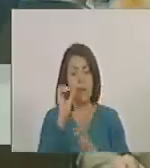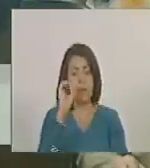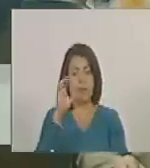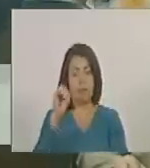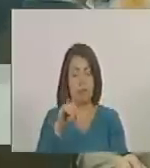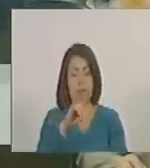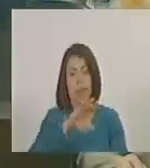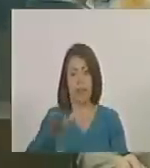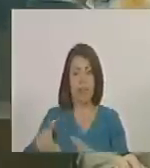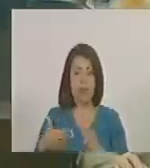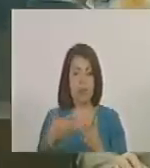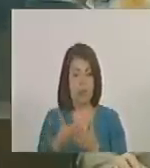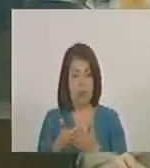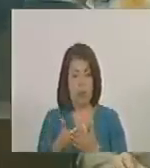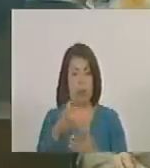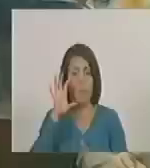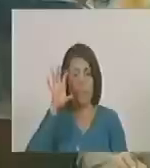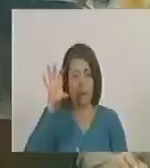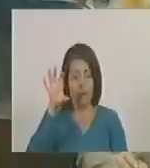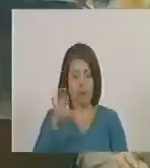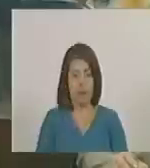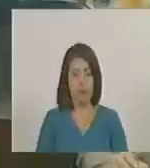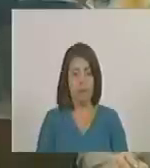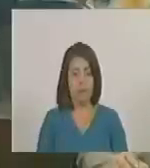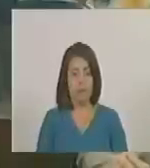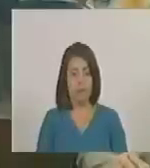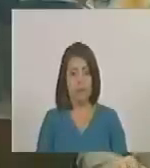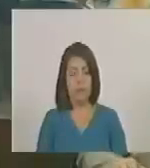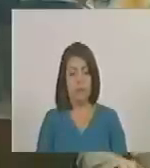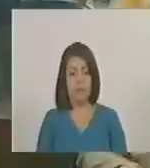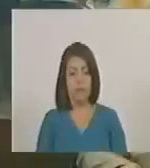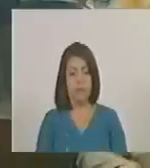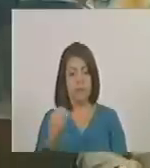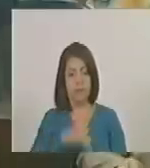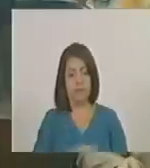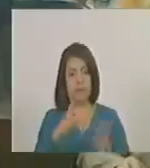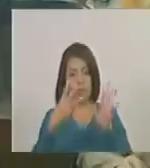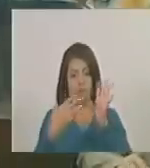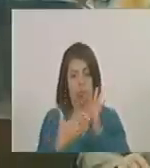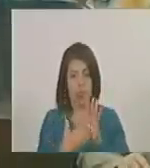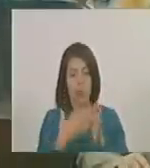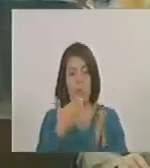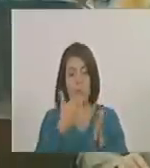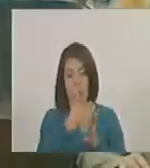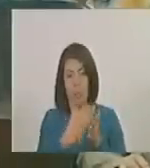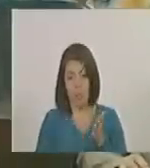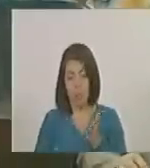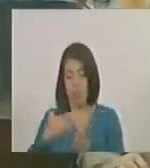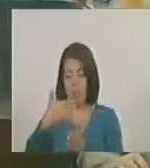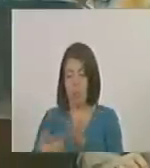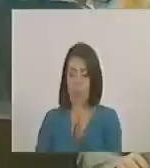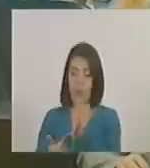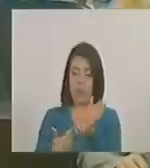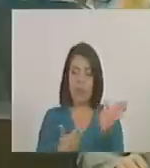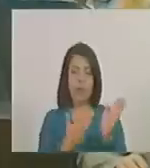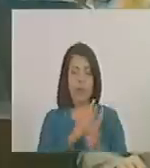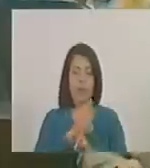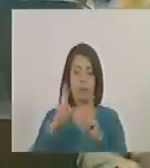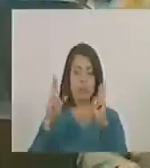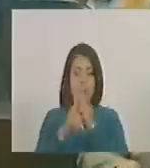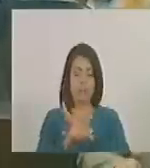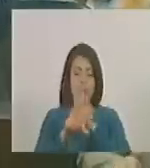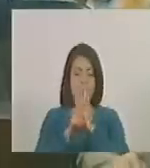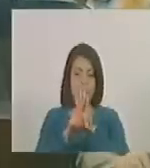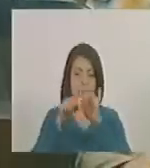a lo largo y ancho de nuestro país. Fueron más de 8.000 propuestas para esta reforma de